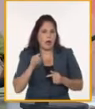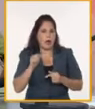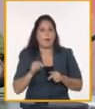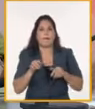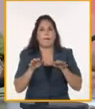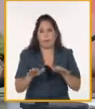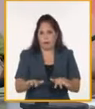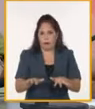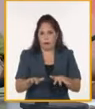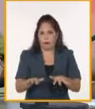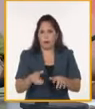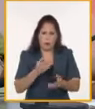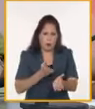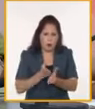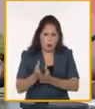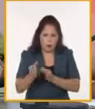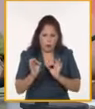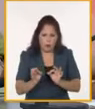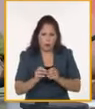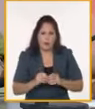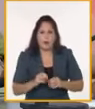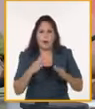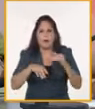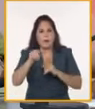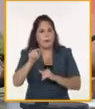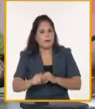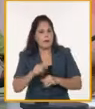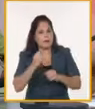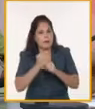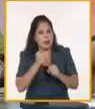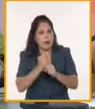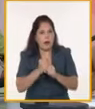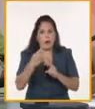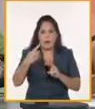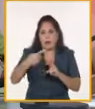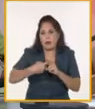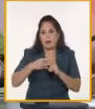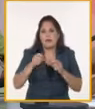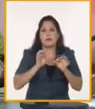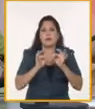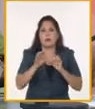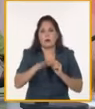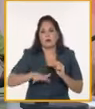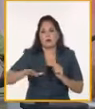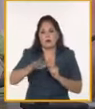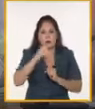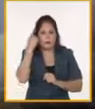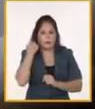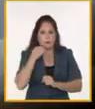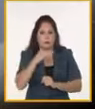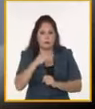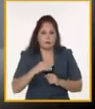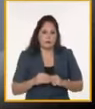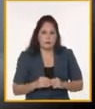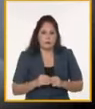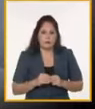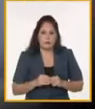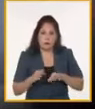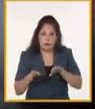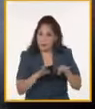pausa y estamos enseguida con la ministra de trabajo y seguridad social Marta Elena feit un